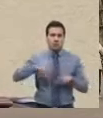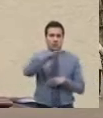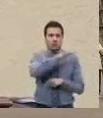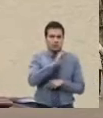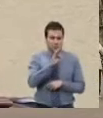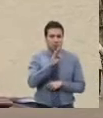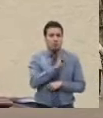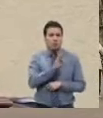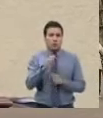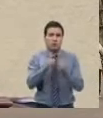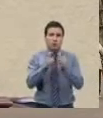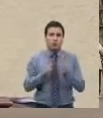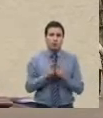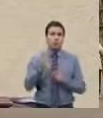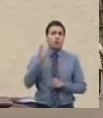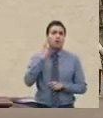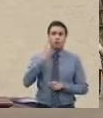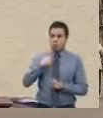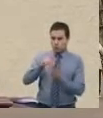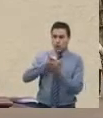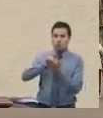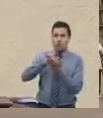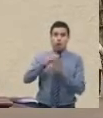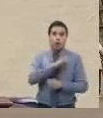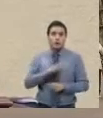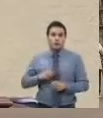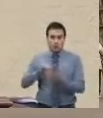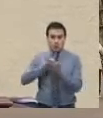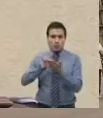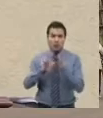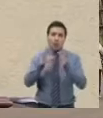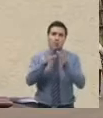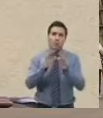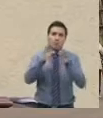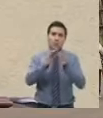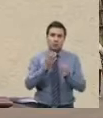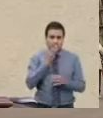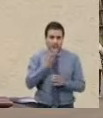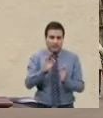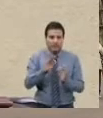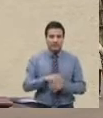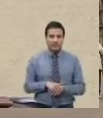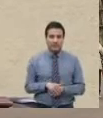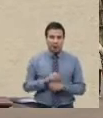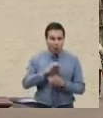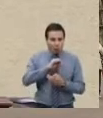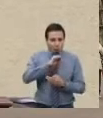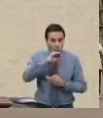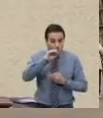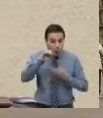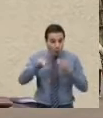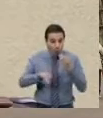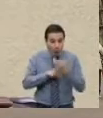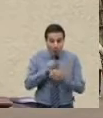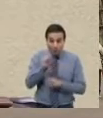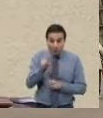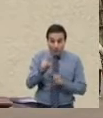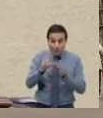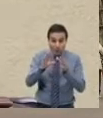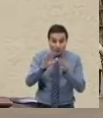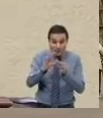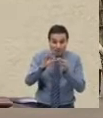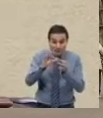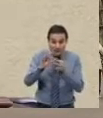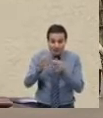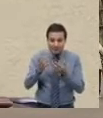por alguna fuerza política, por algún candidato, pero hacerlo todos del mismo modo. Por cierto,